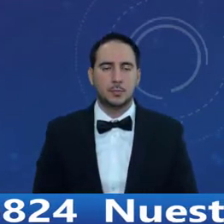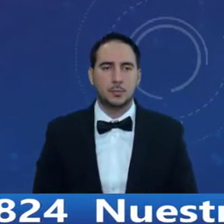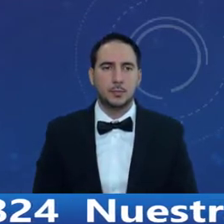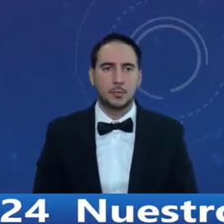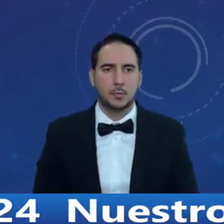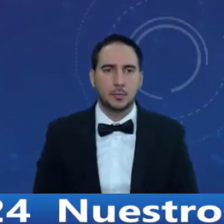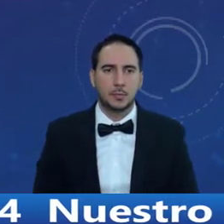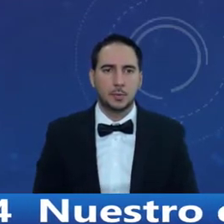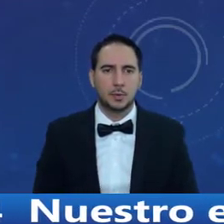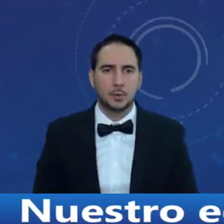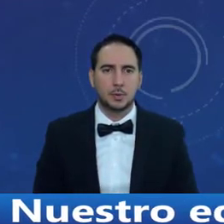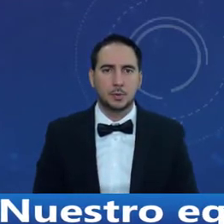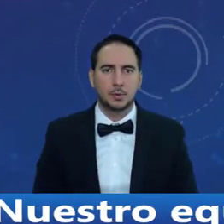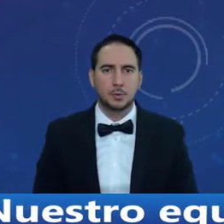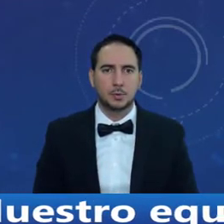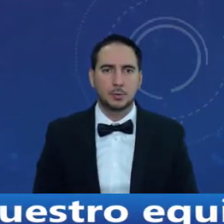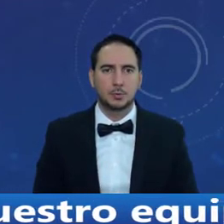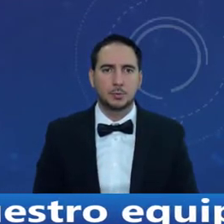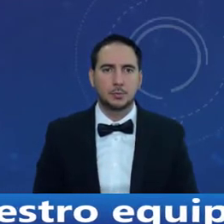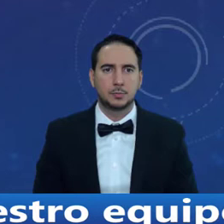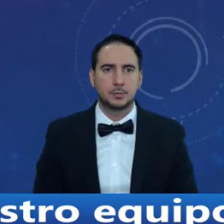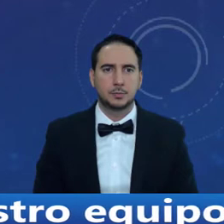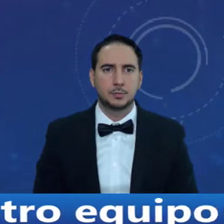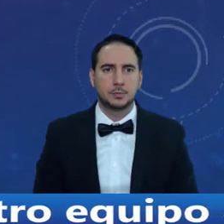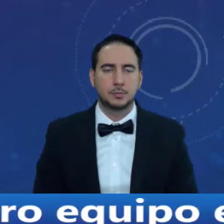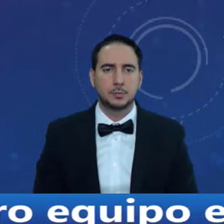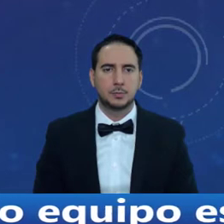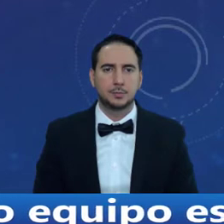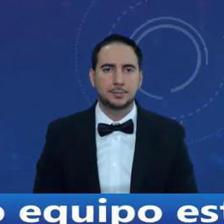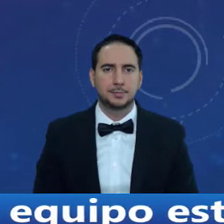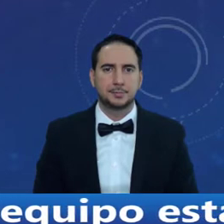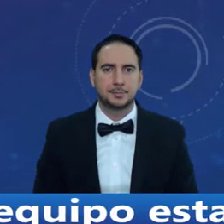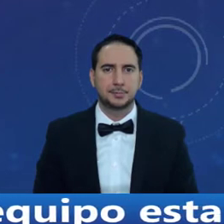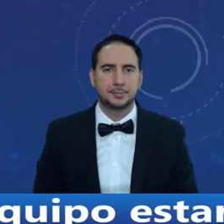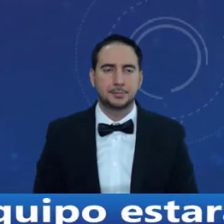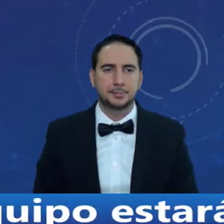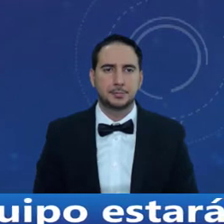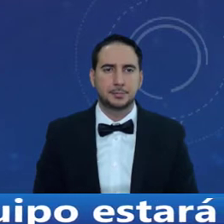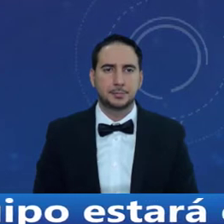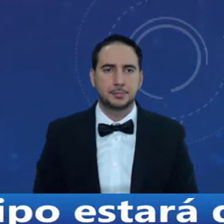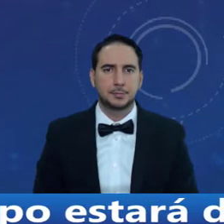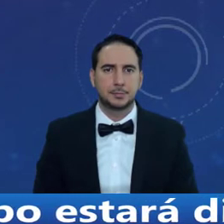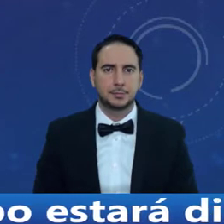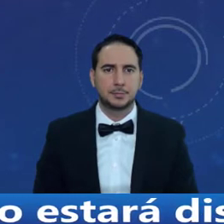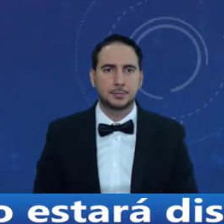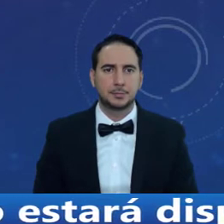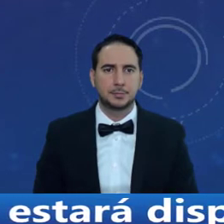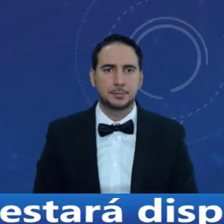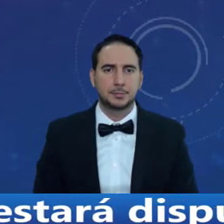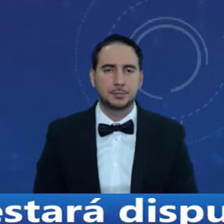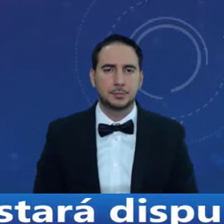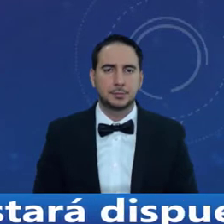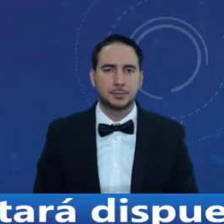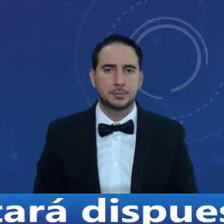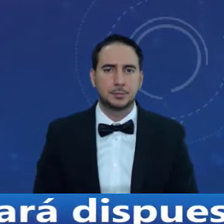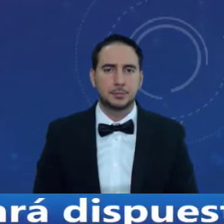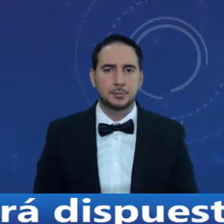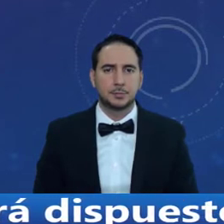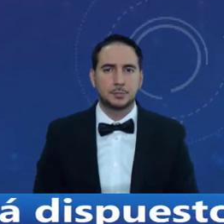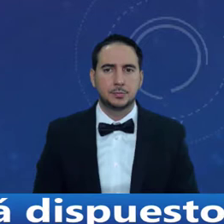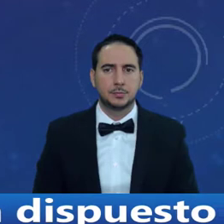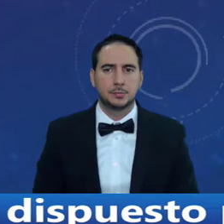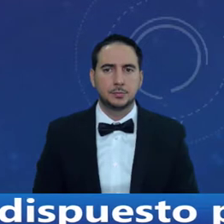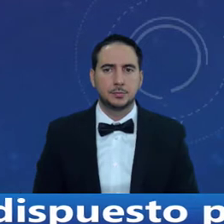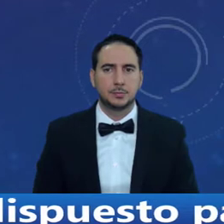universitarias en UNOV o en el Community College, alguna de esas clases te pueden tomar como beneficio de